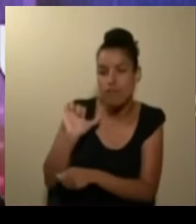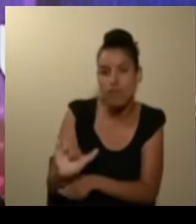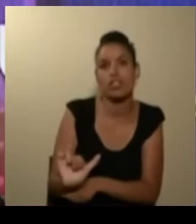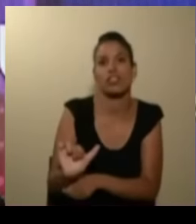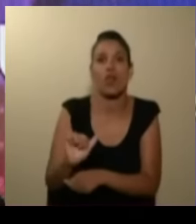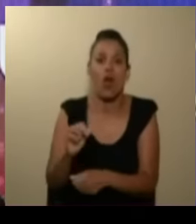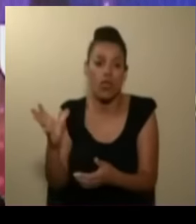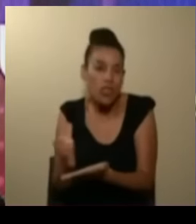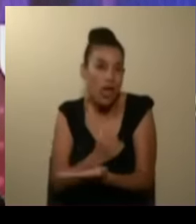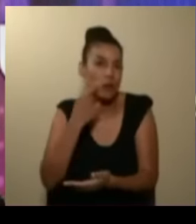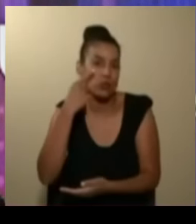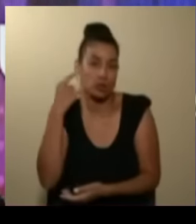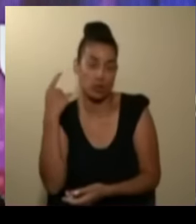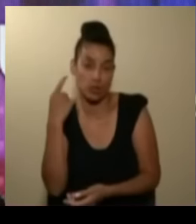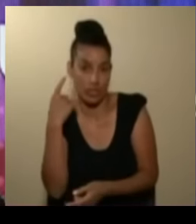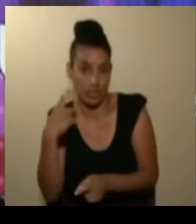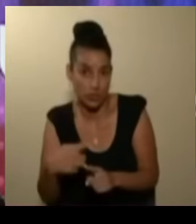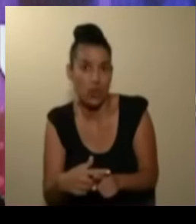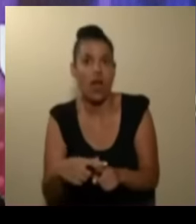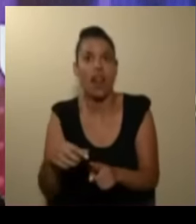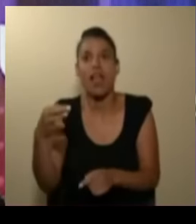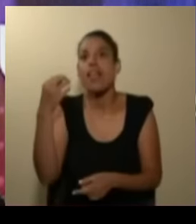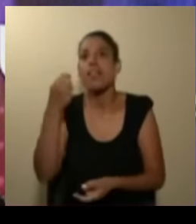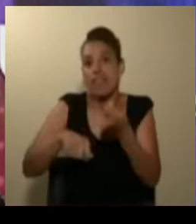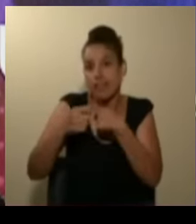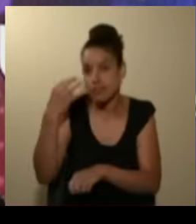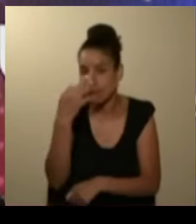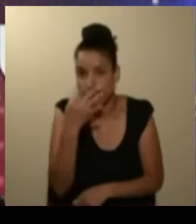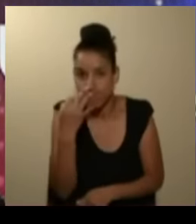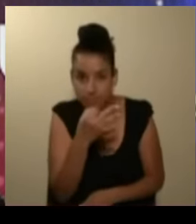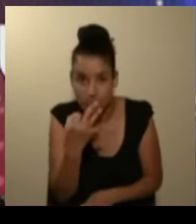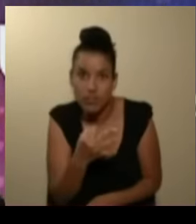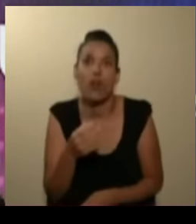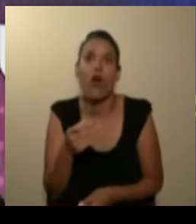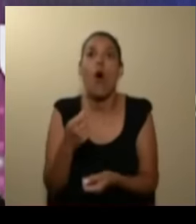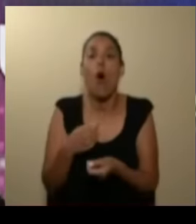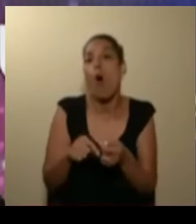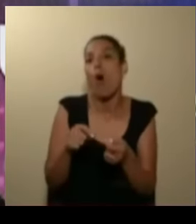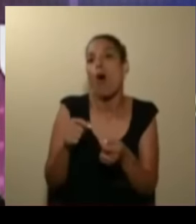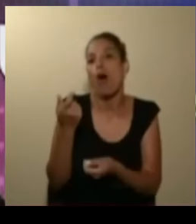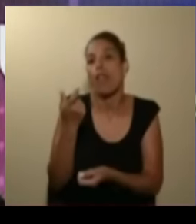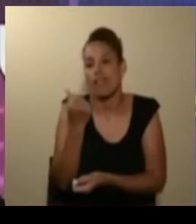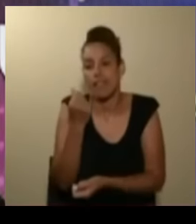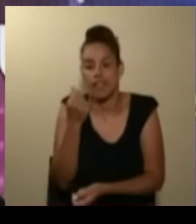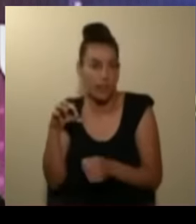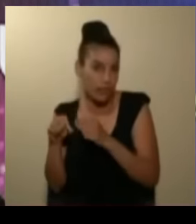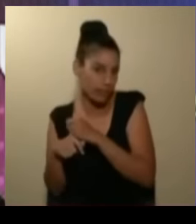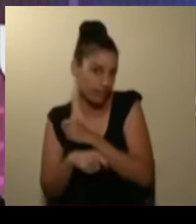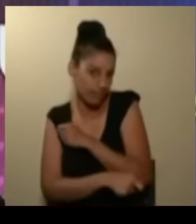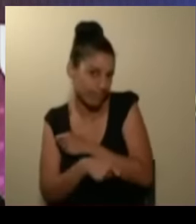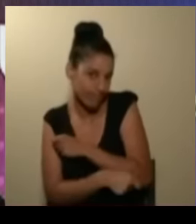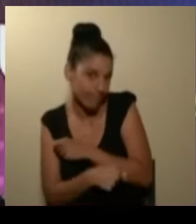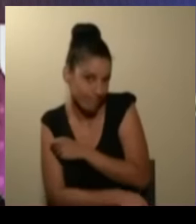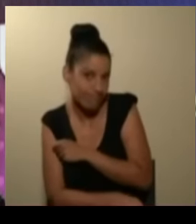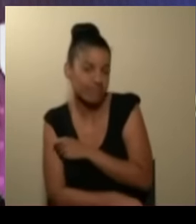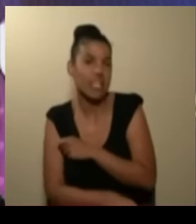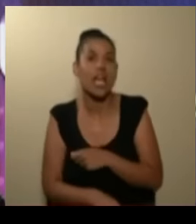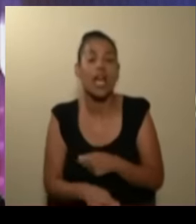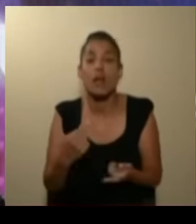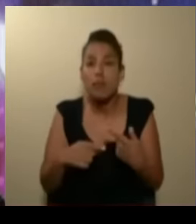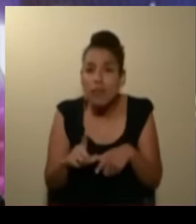de narcotráfico y de lavado de dinero, delitos de cuello blanco. Pero nos parece excesivo lo que fue sobre